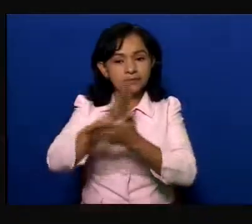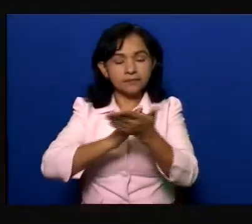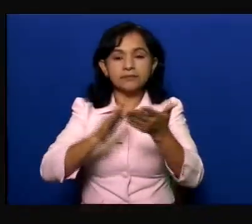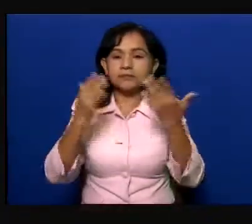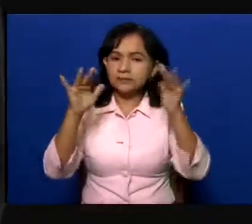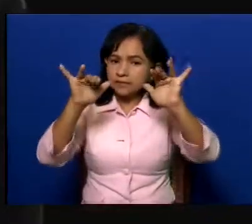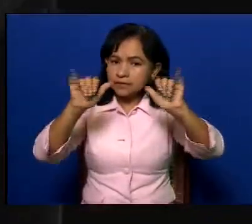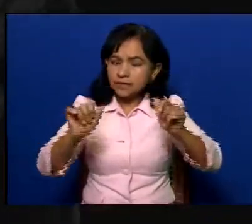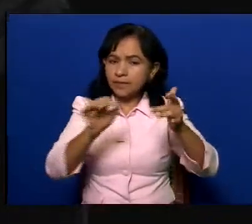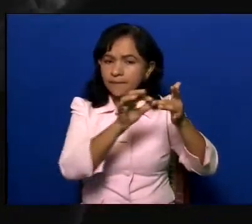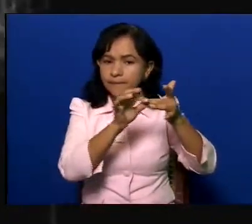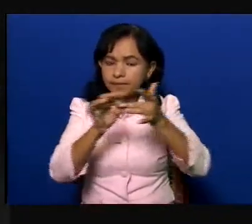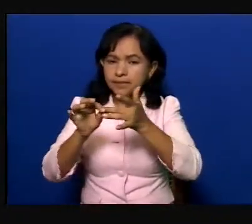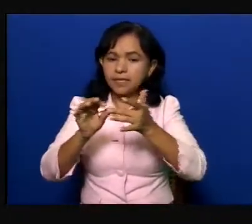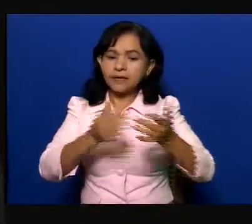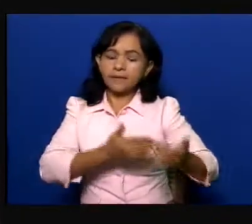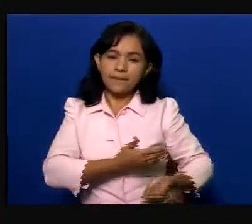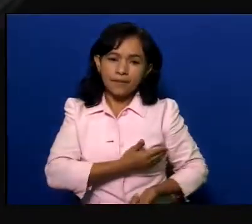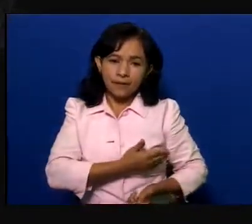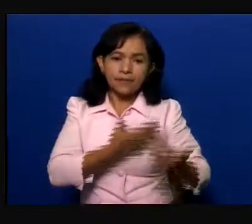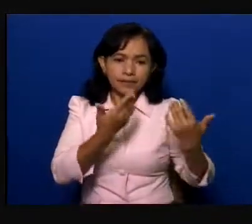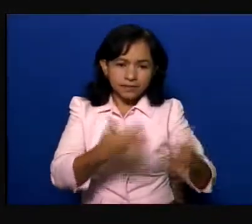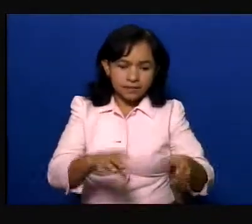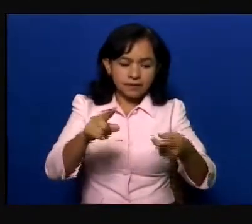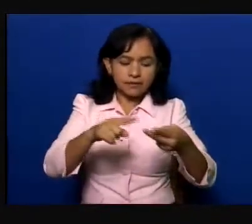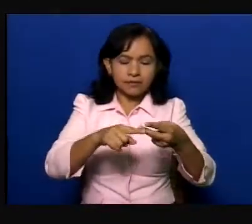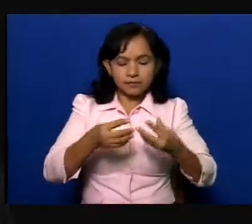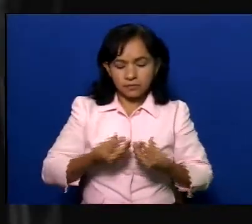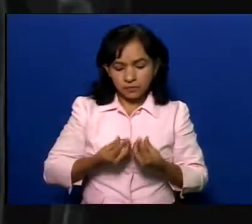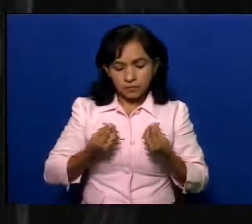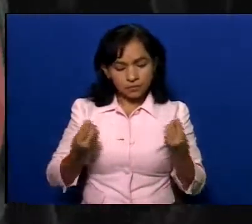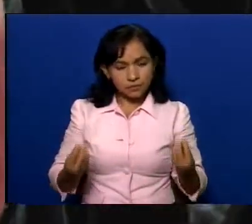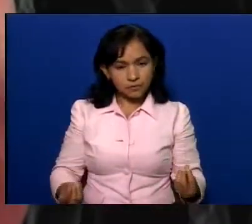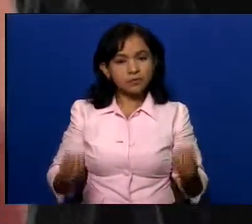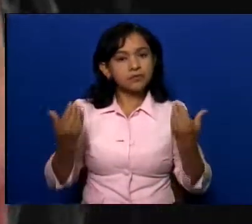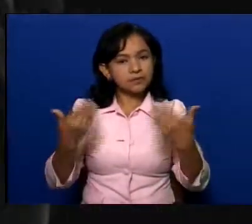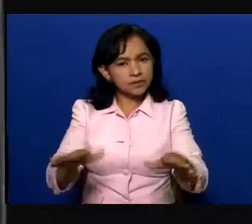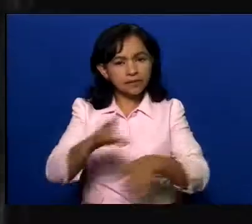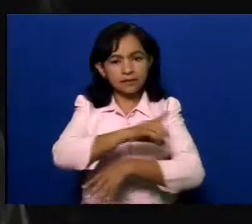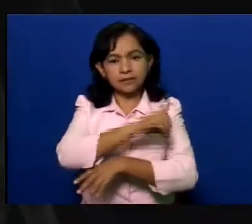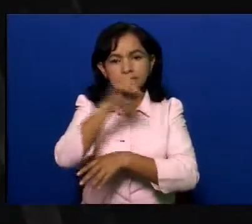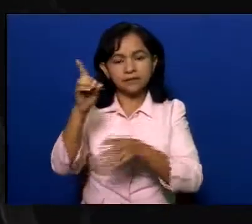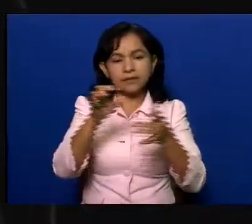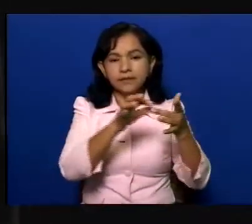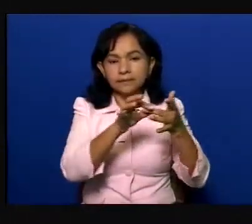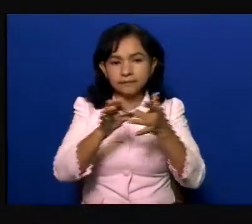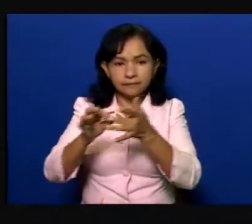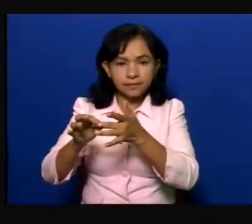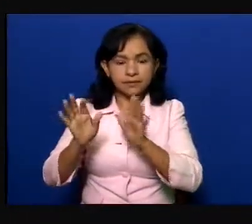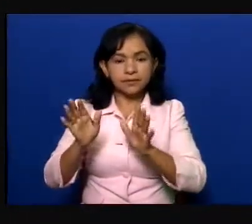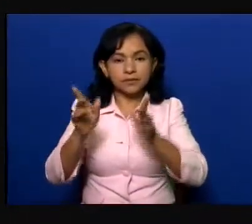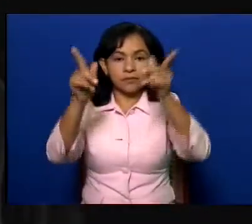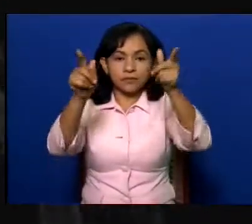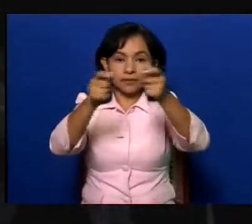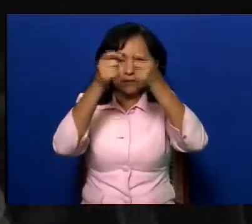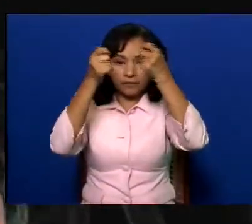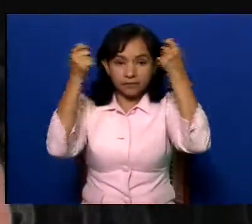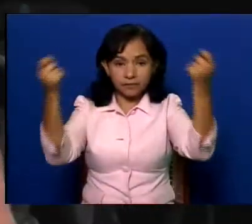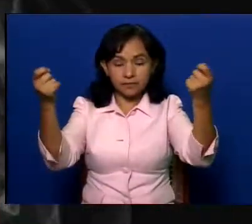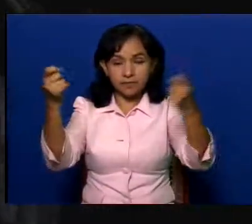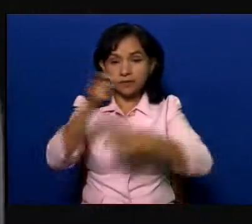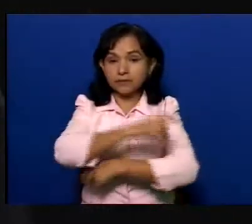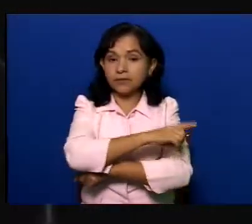especiales, por ejemplo, el cáncer de mama, el cáncer cervicuterino, que son días especiales. Cuando celebramos el